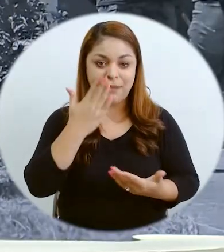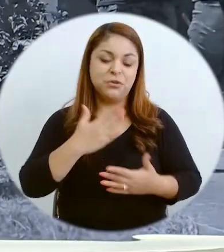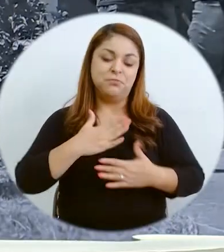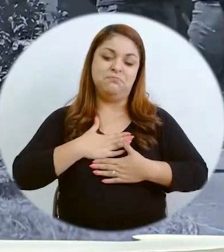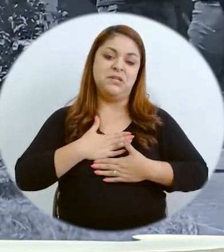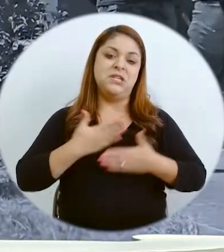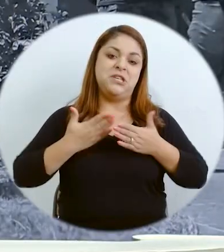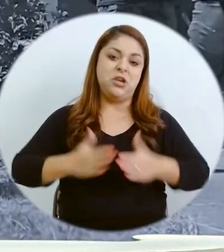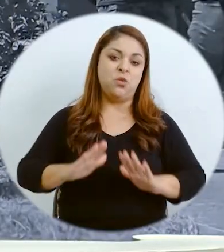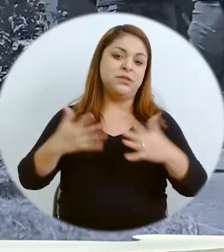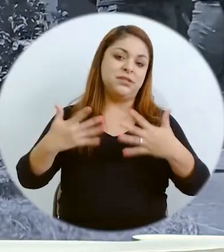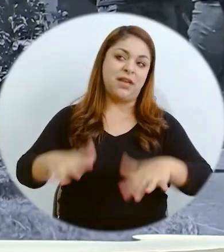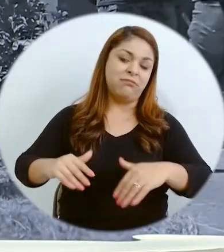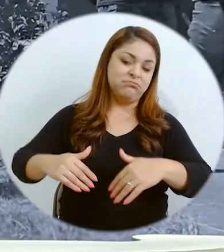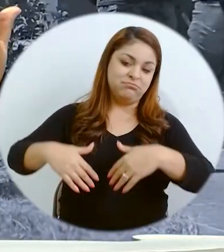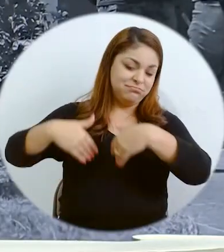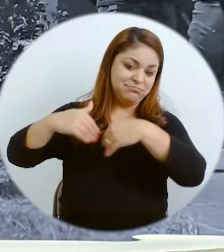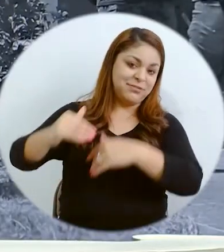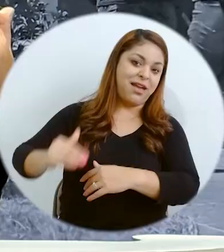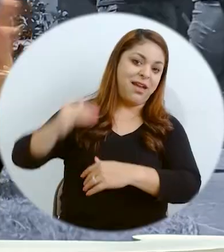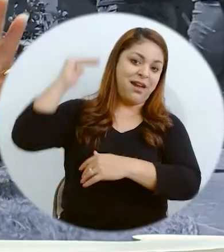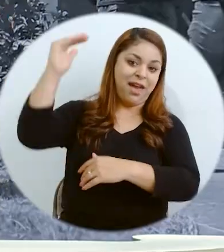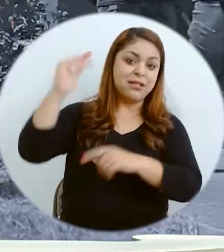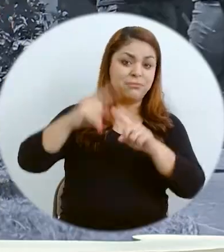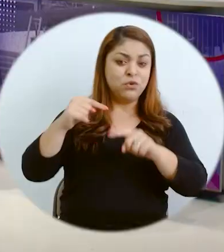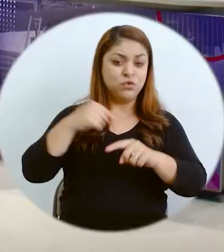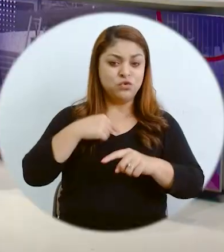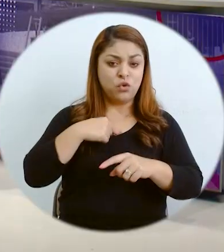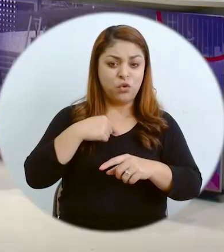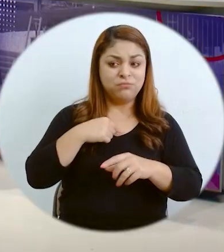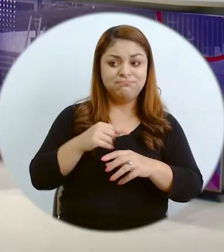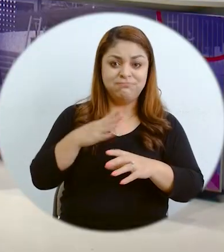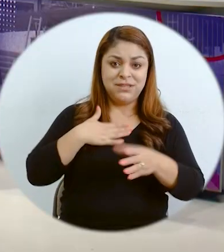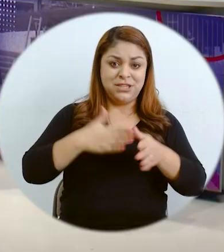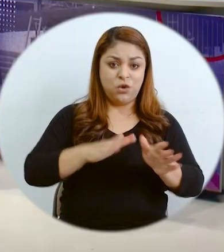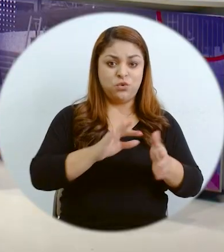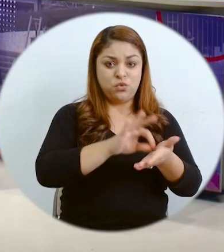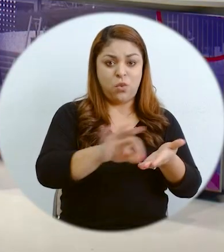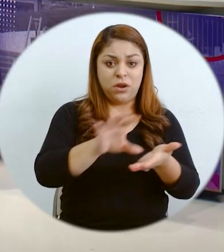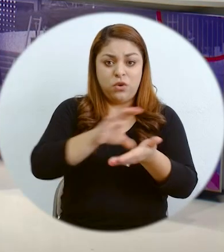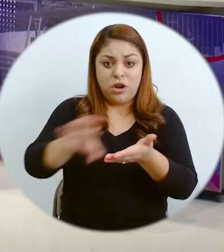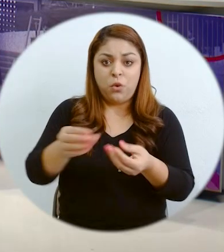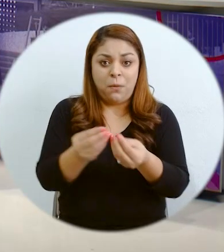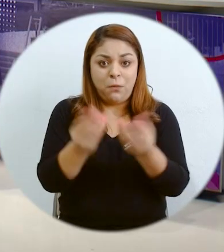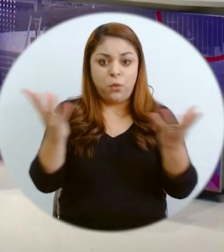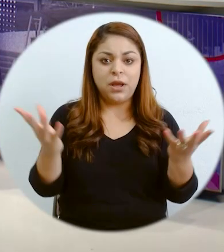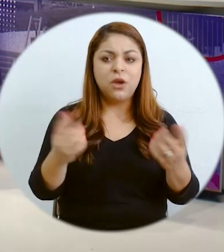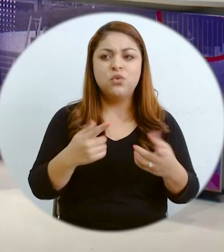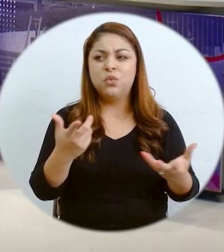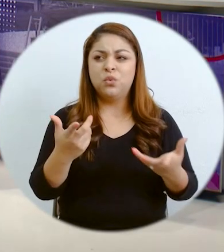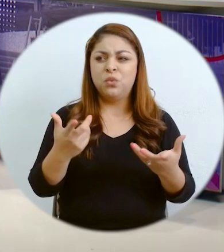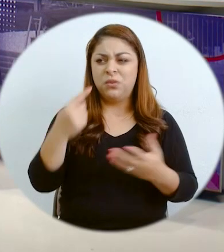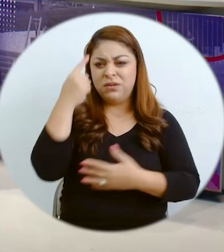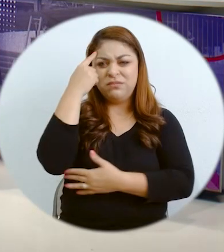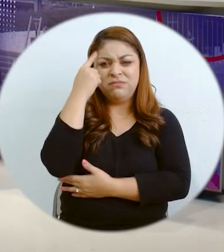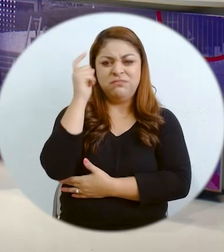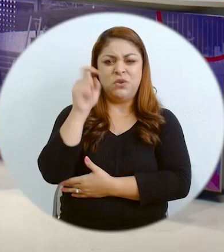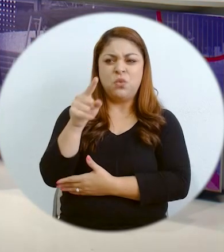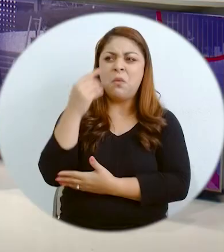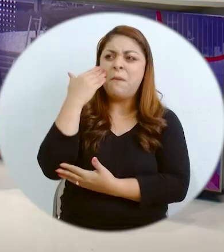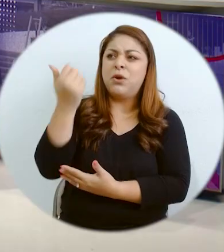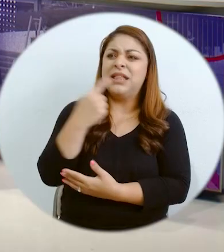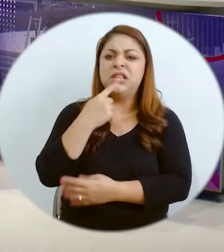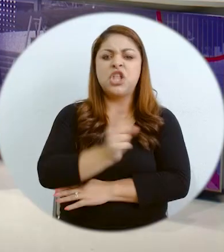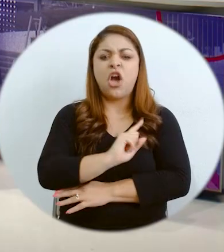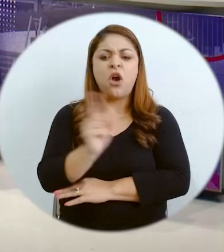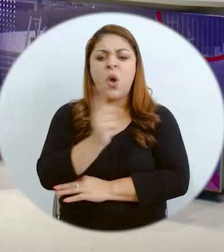de familia, que yo en el caso mío ya crié a mis hijos, pero pasé por todo el sistema de educación público, una se pregunta, ¿por qué